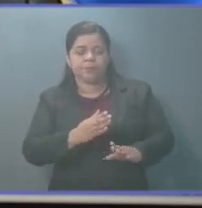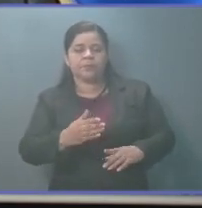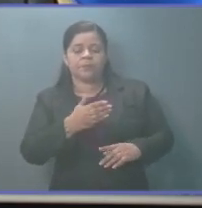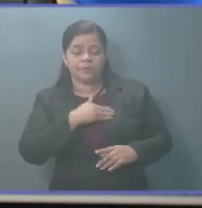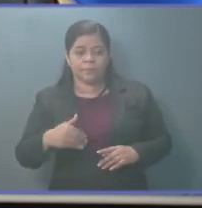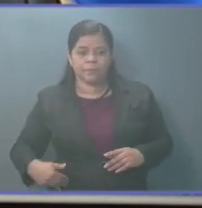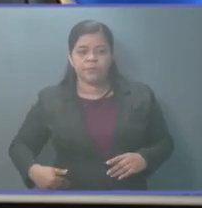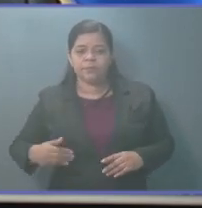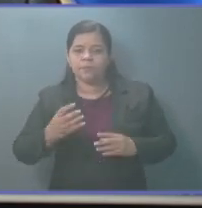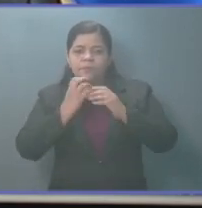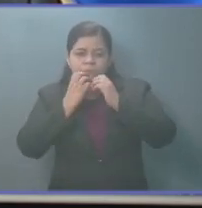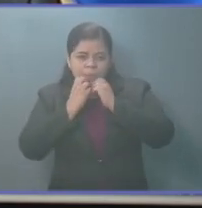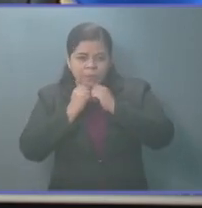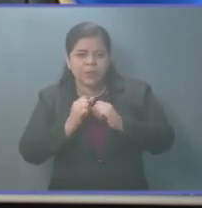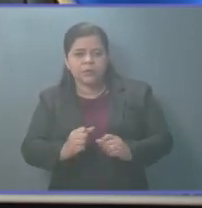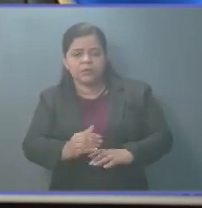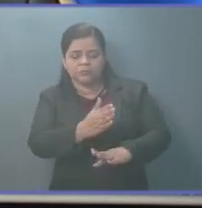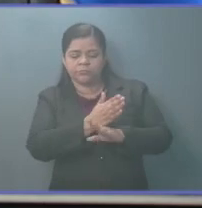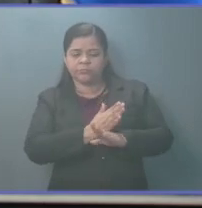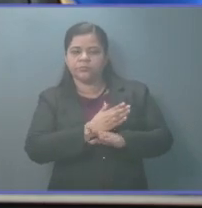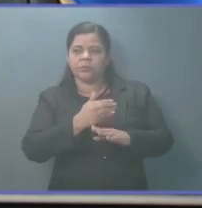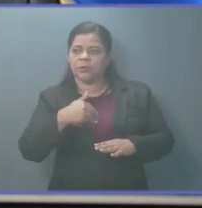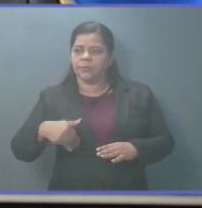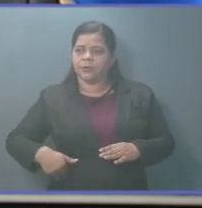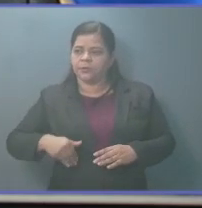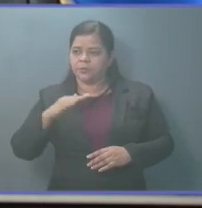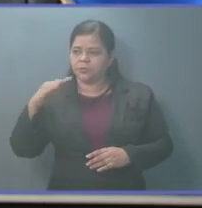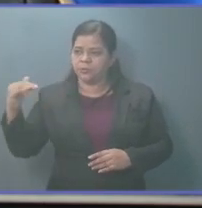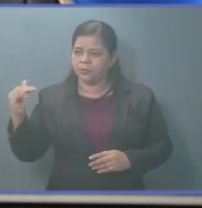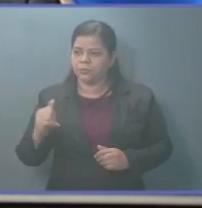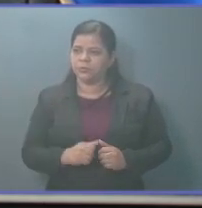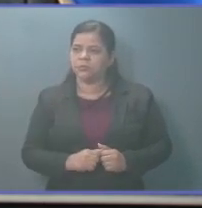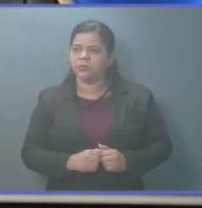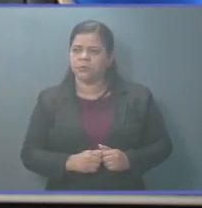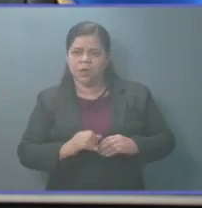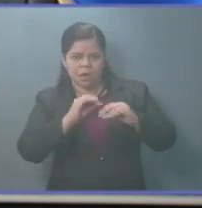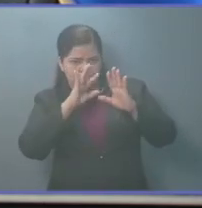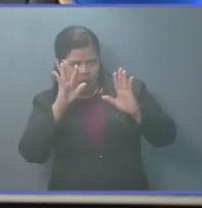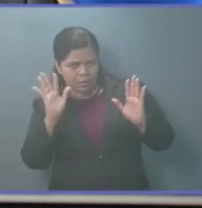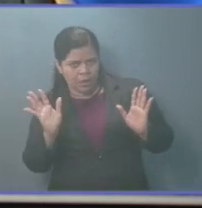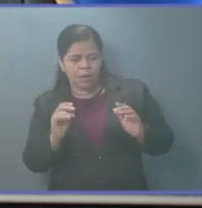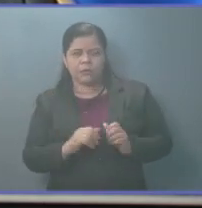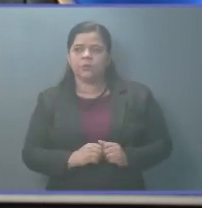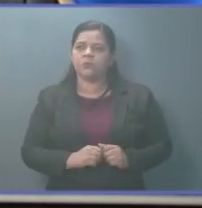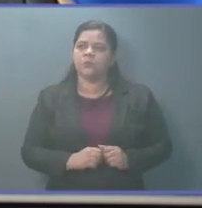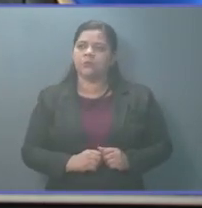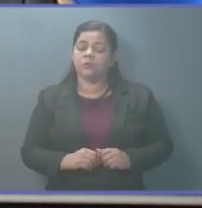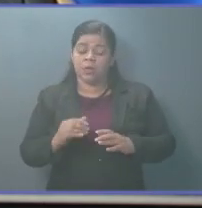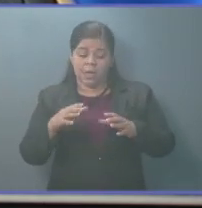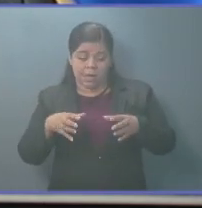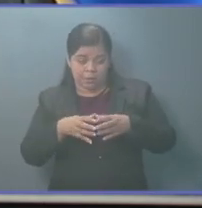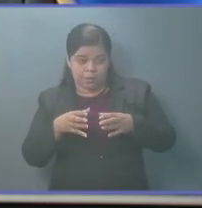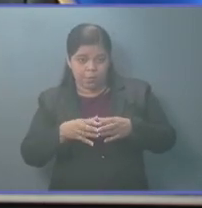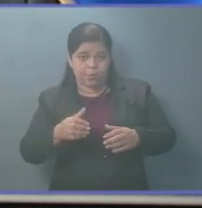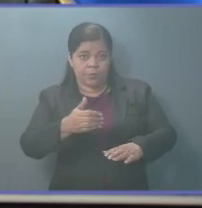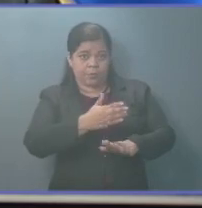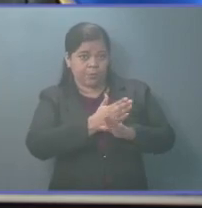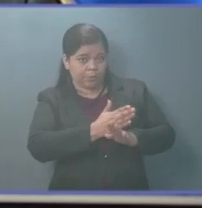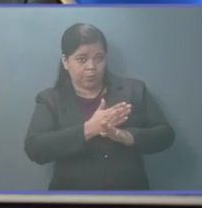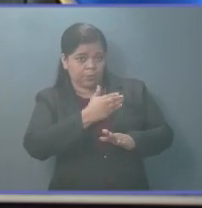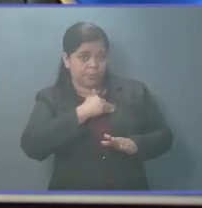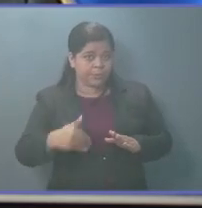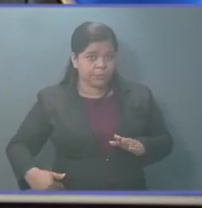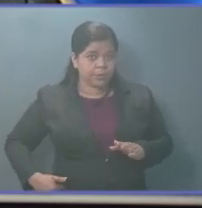por la seguridad del presidente de la República. Y está claro que el Estado Mayor Presidencial